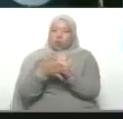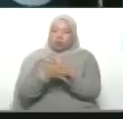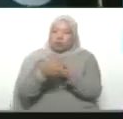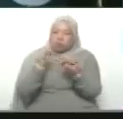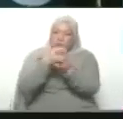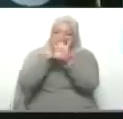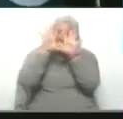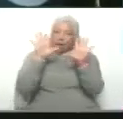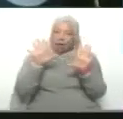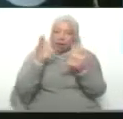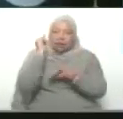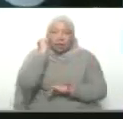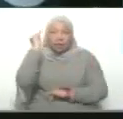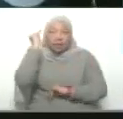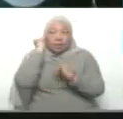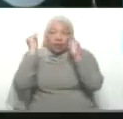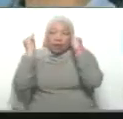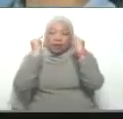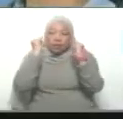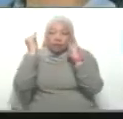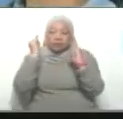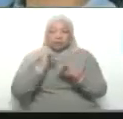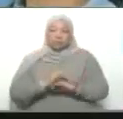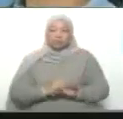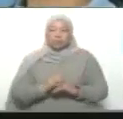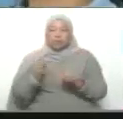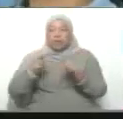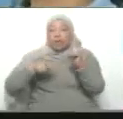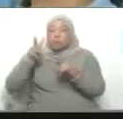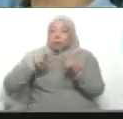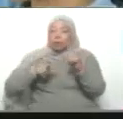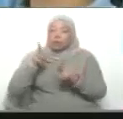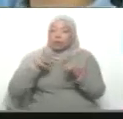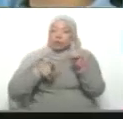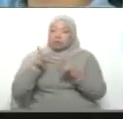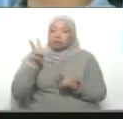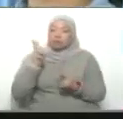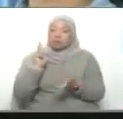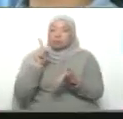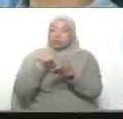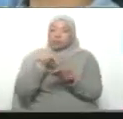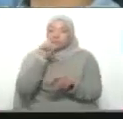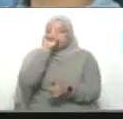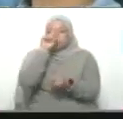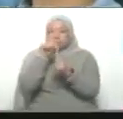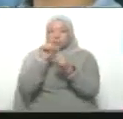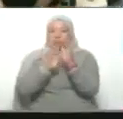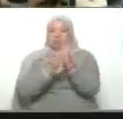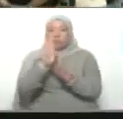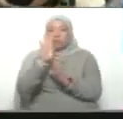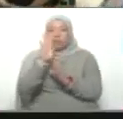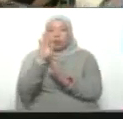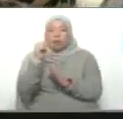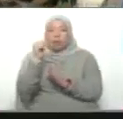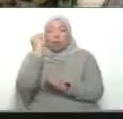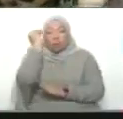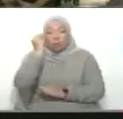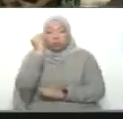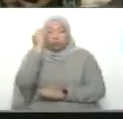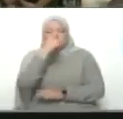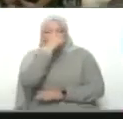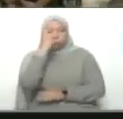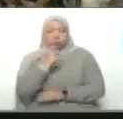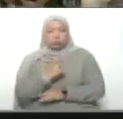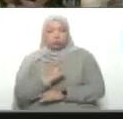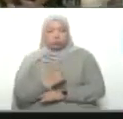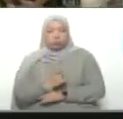claros, esas ideas que expresa con, mira, un nivel de madurez